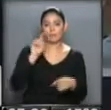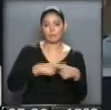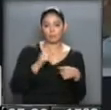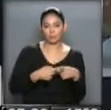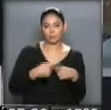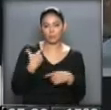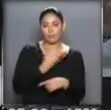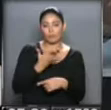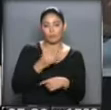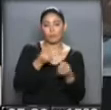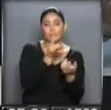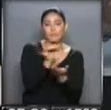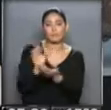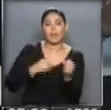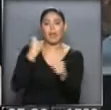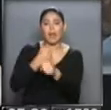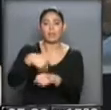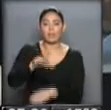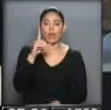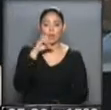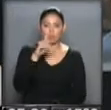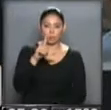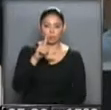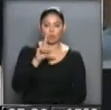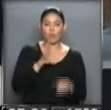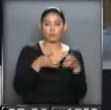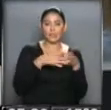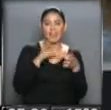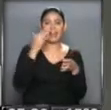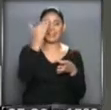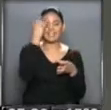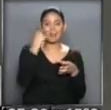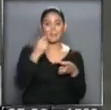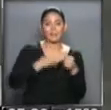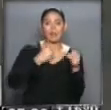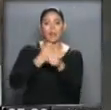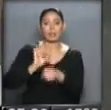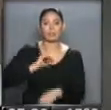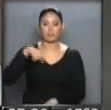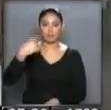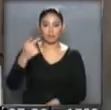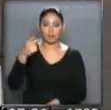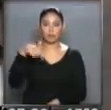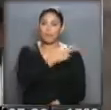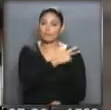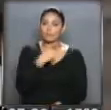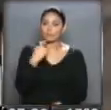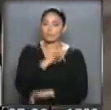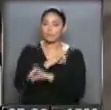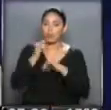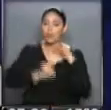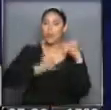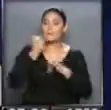empleados públicos hasta finales de julio próximo sobre un total de 15.000 hasta finales del año próximo el portavoz del ejecutivo griego